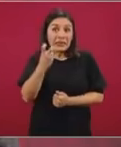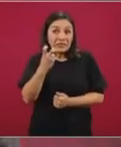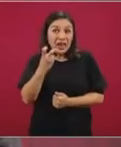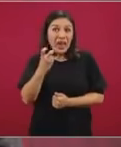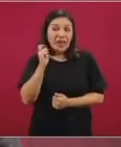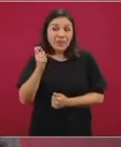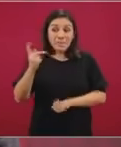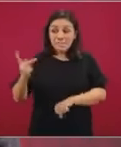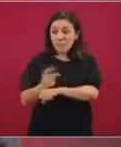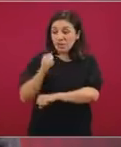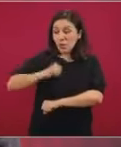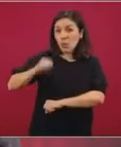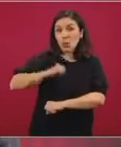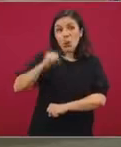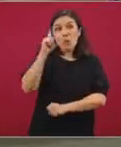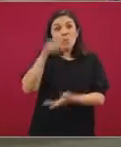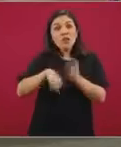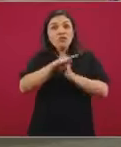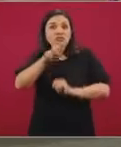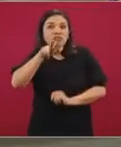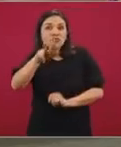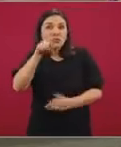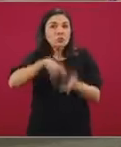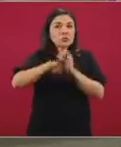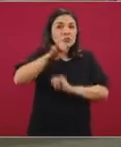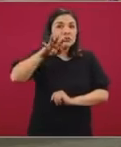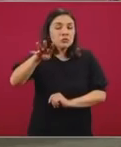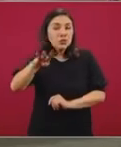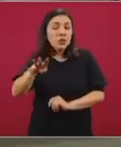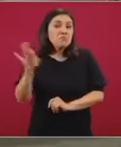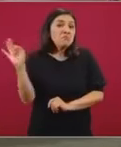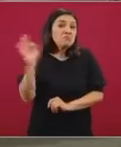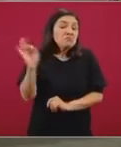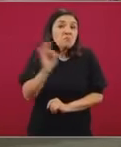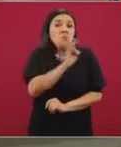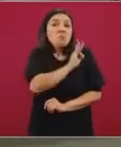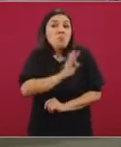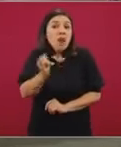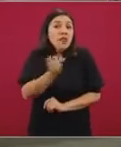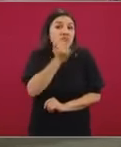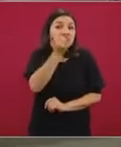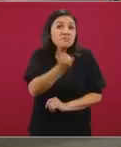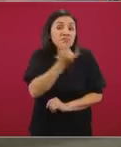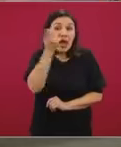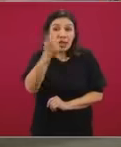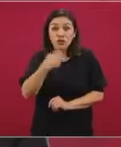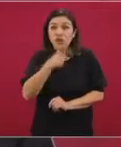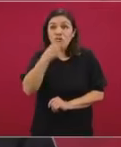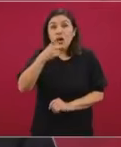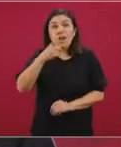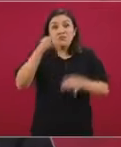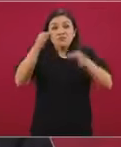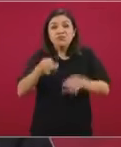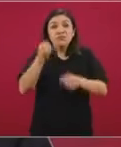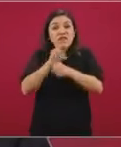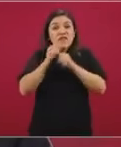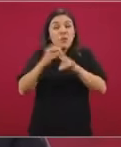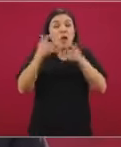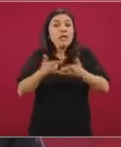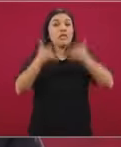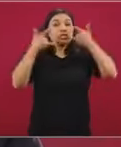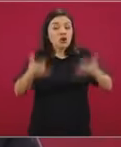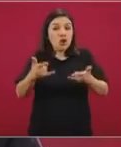de lo que se vivió en 1918-19. Es posible, no quisiera que se interprete lo que acabo de decir como un dato histórico